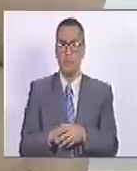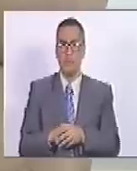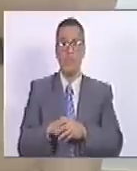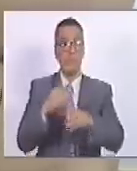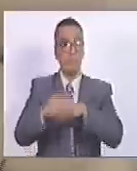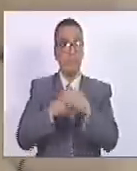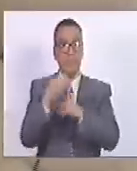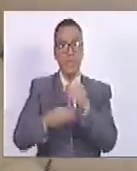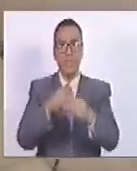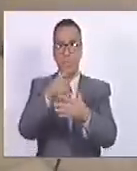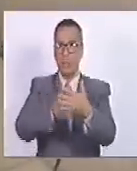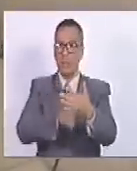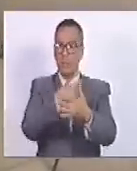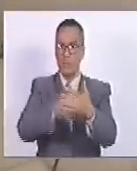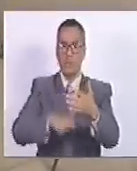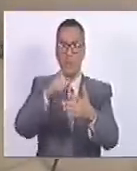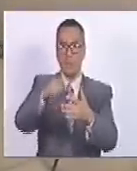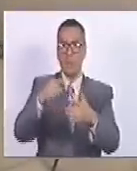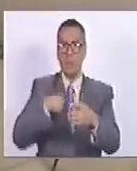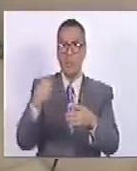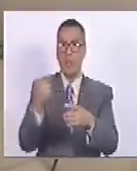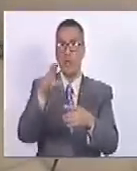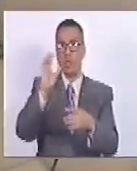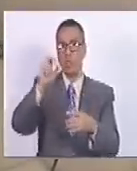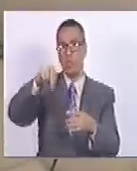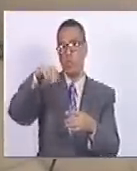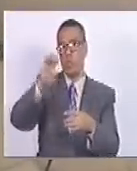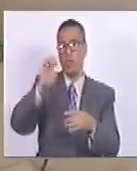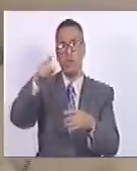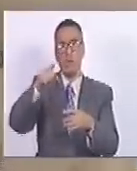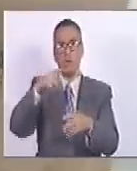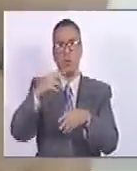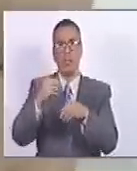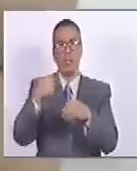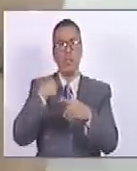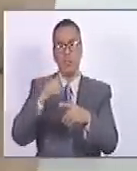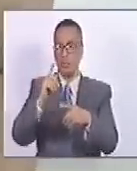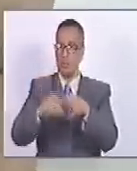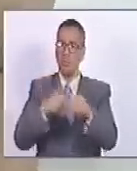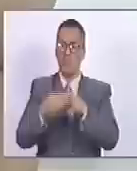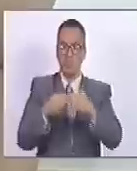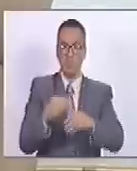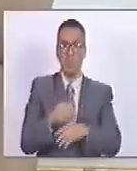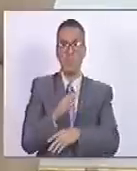genera una inhabilitación, pues el Consejo Nacional Electoral simplemente la acata.